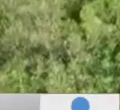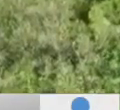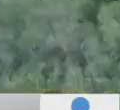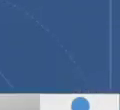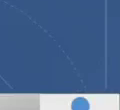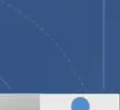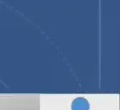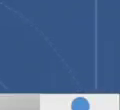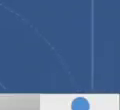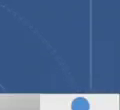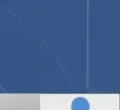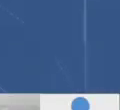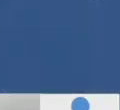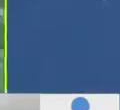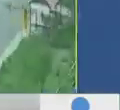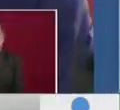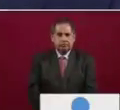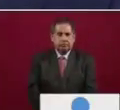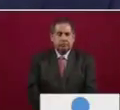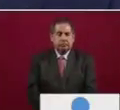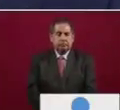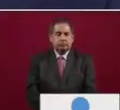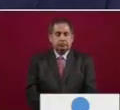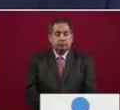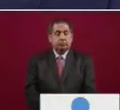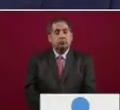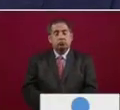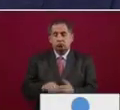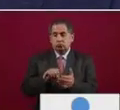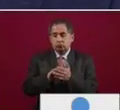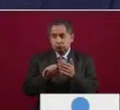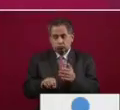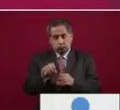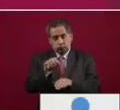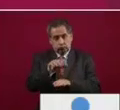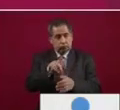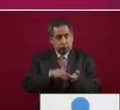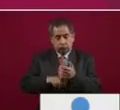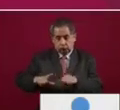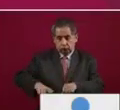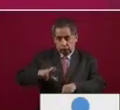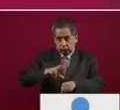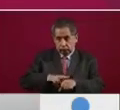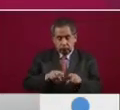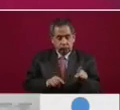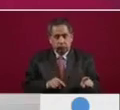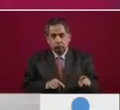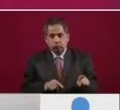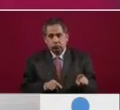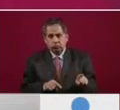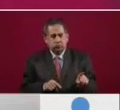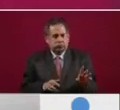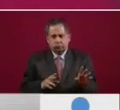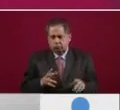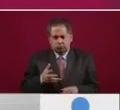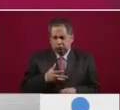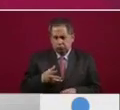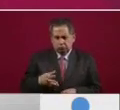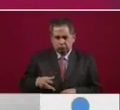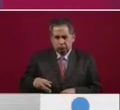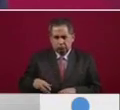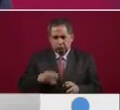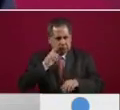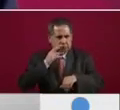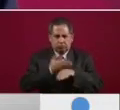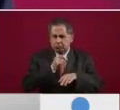de culiacán en el caso de el gobernador no tiene él y